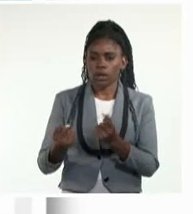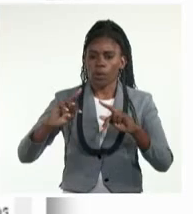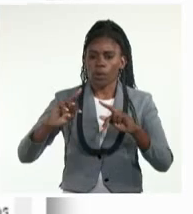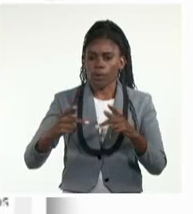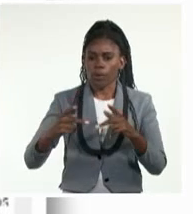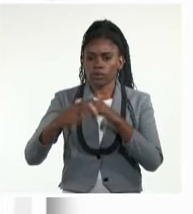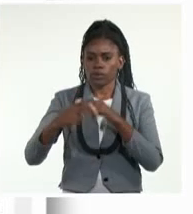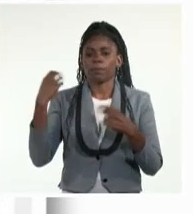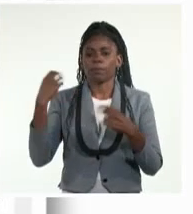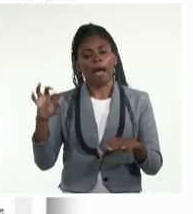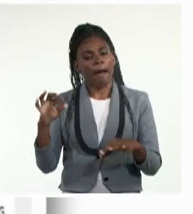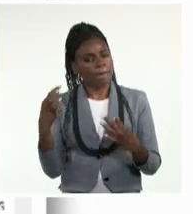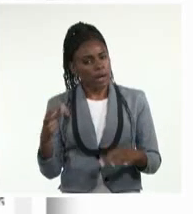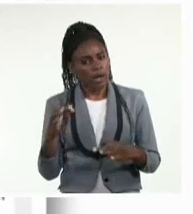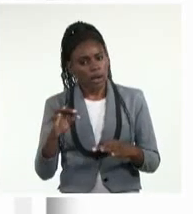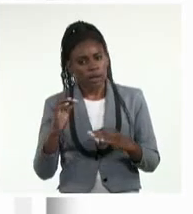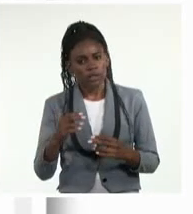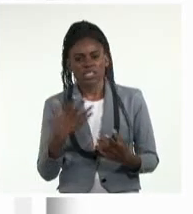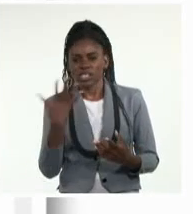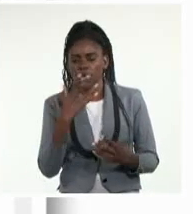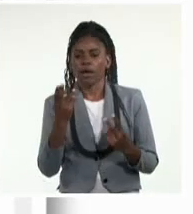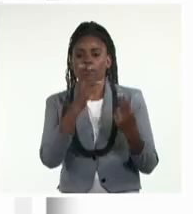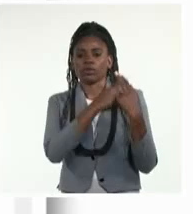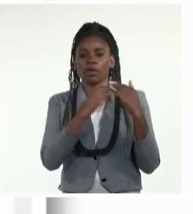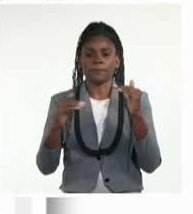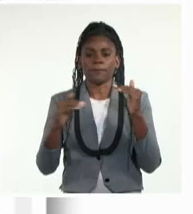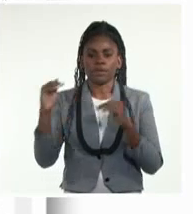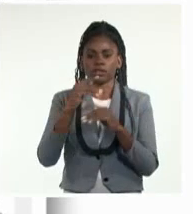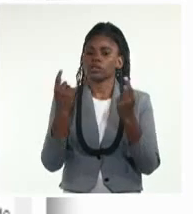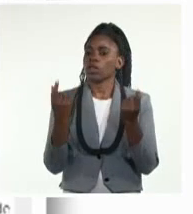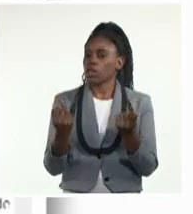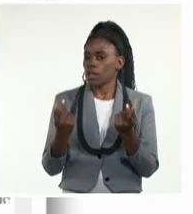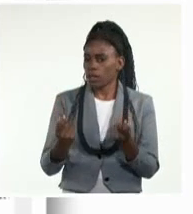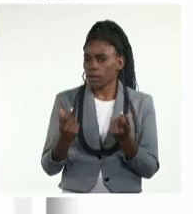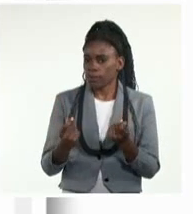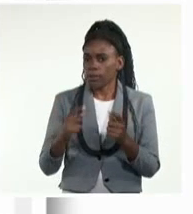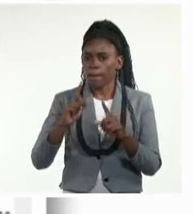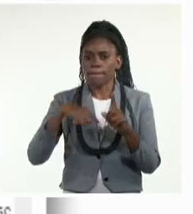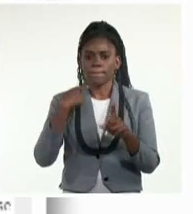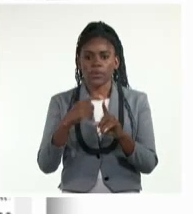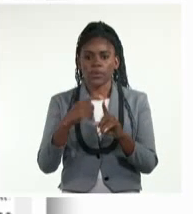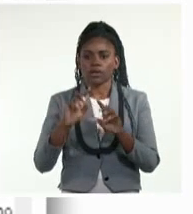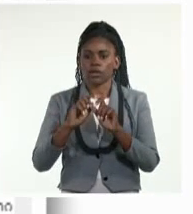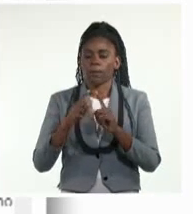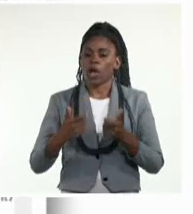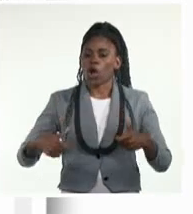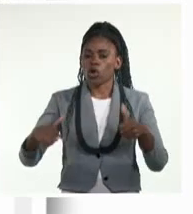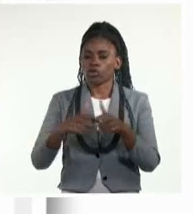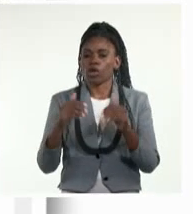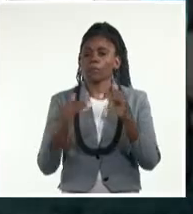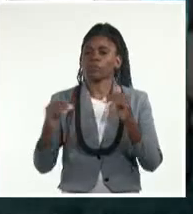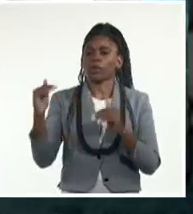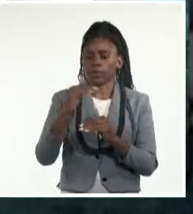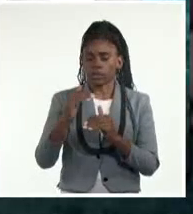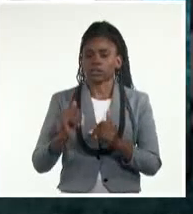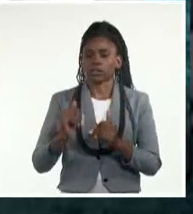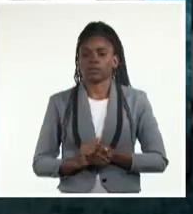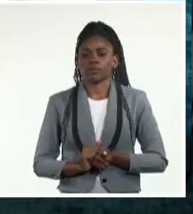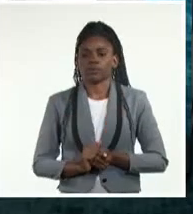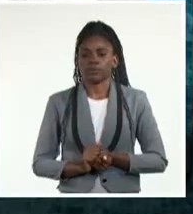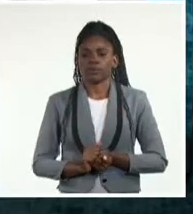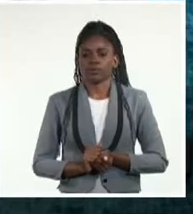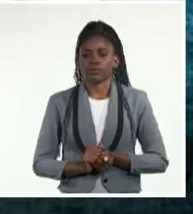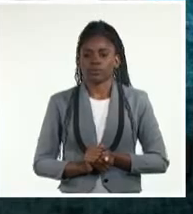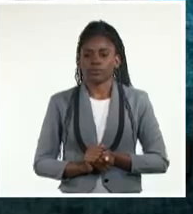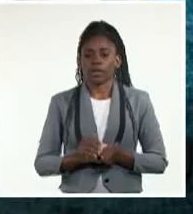Precios y a su vez, al Consejo de Ministros, en su función de máximo órgano del Gobierno de la República de Cuba. Por su parte,